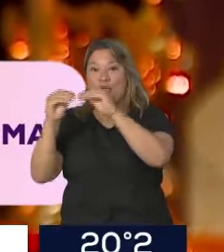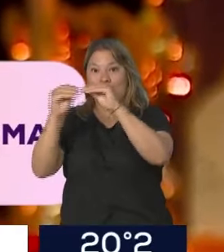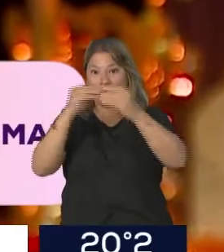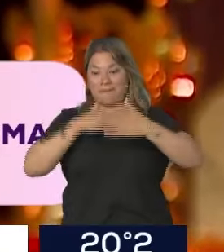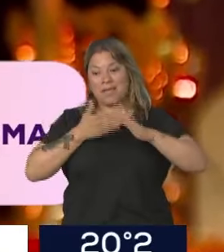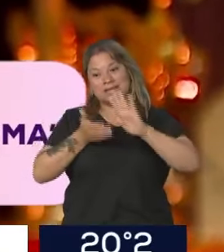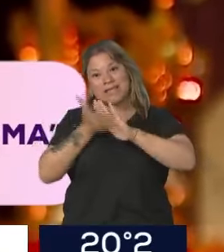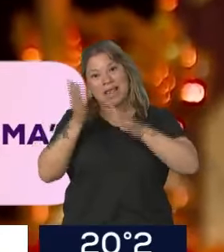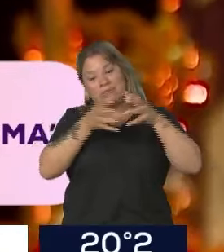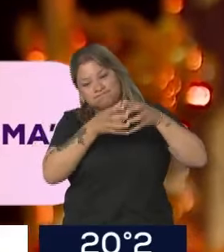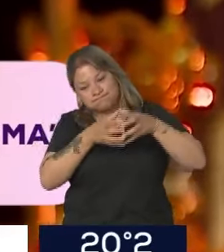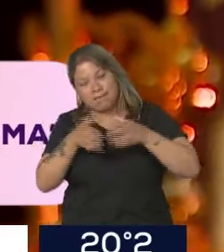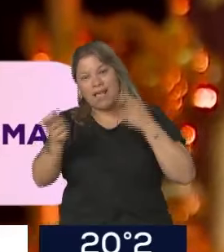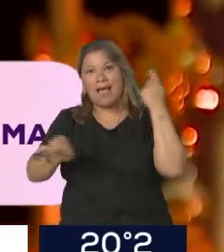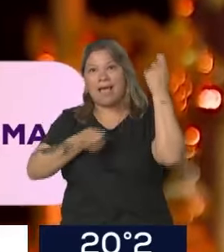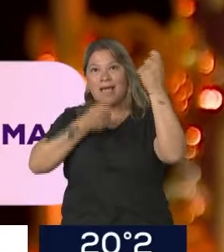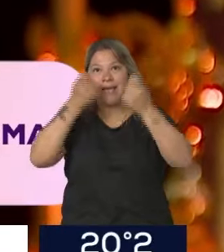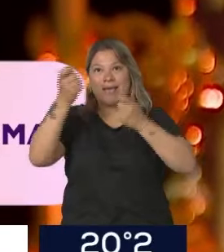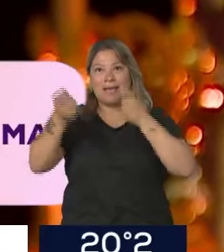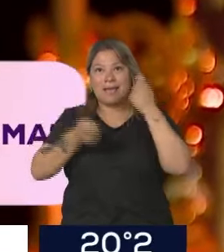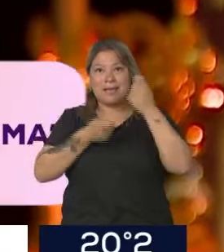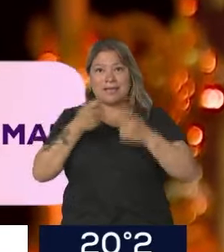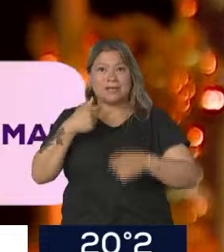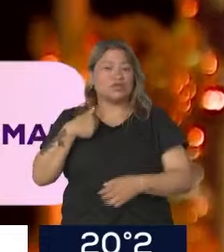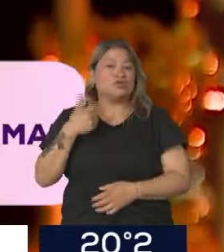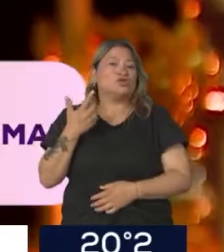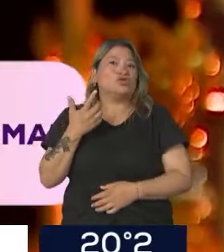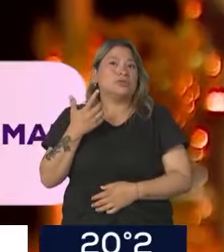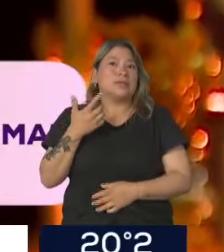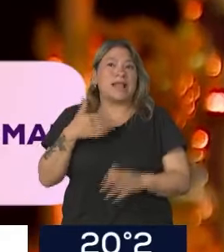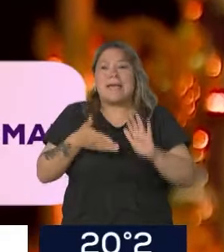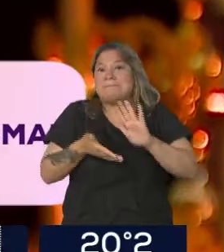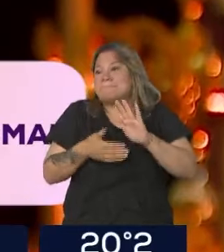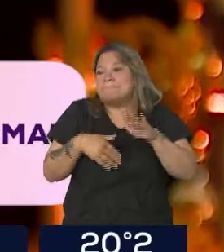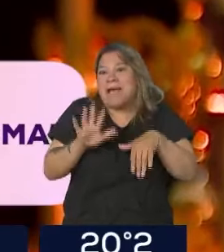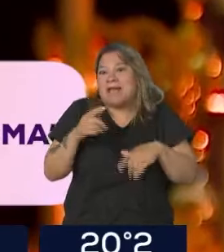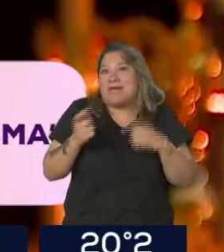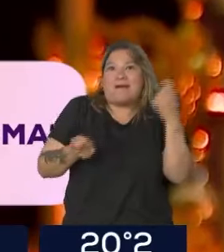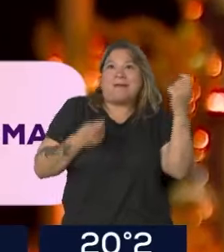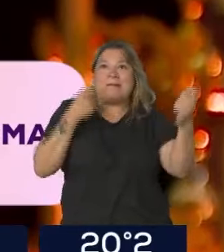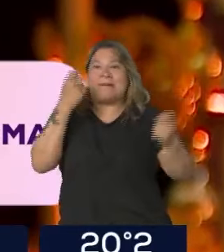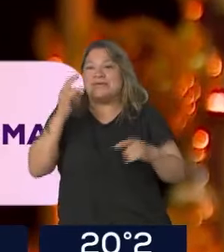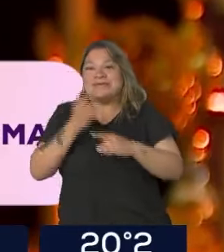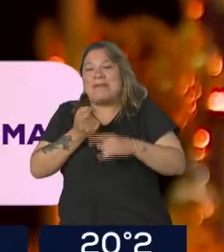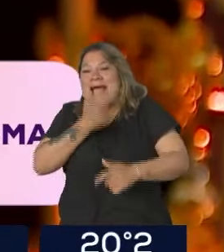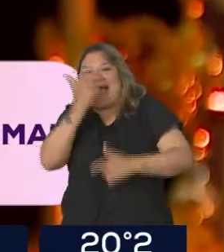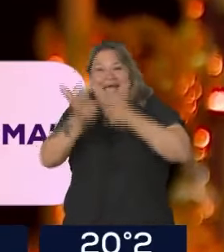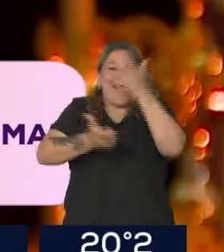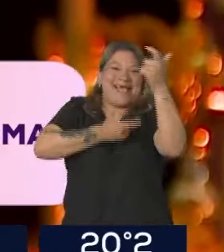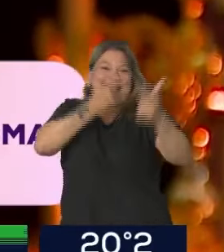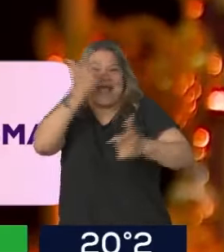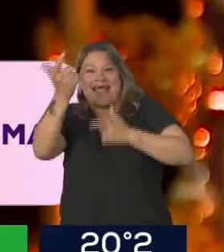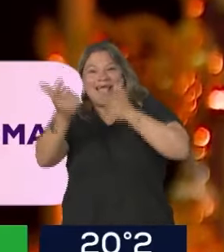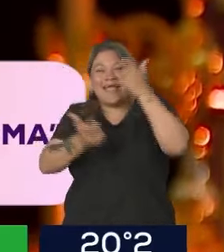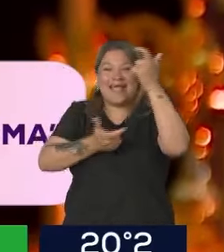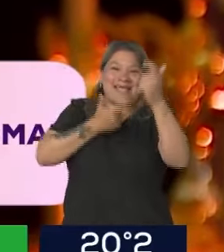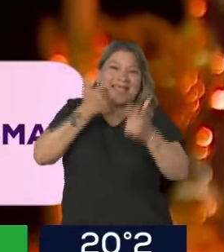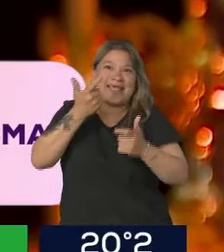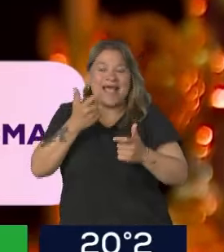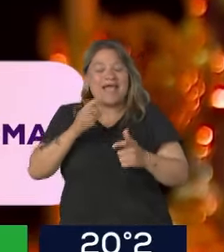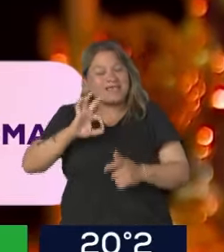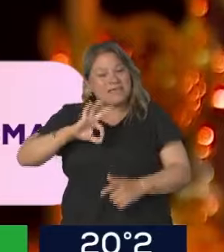compañeras, quizás a lo mejor era la más fea, pero era la que más salía a bailar porque era la más simpática. Entonces, bueno, ya ahí